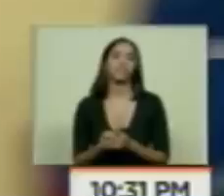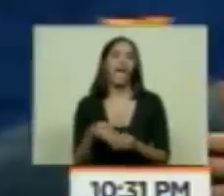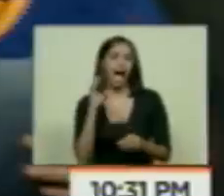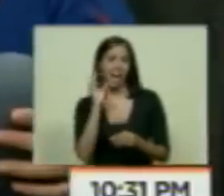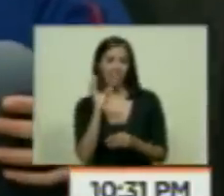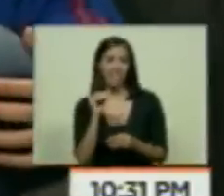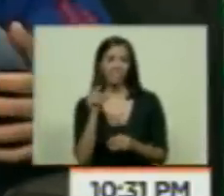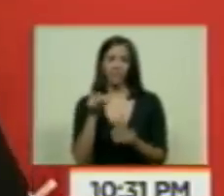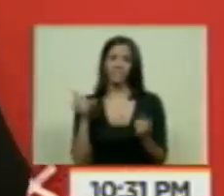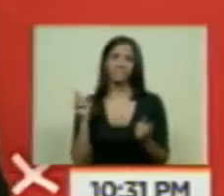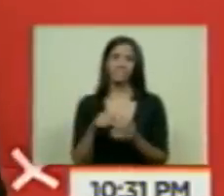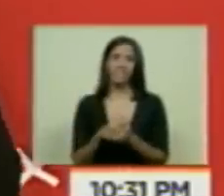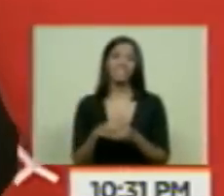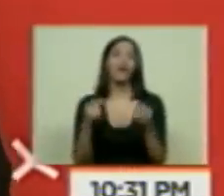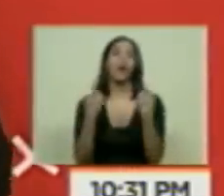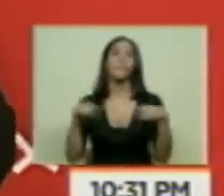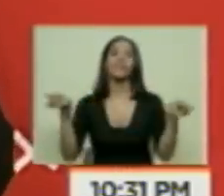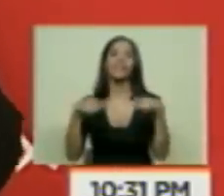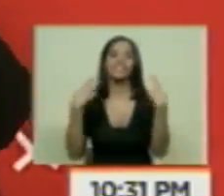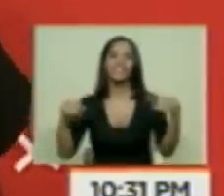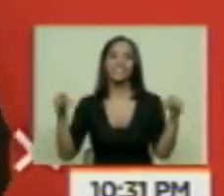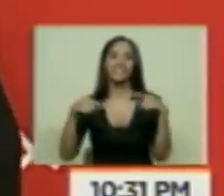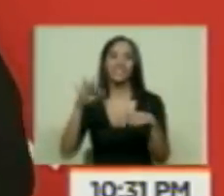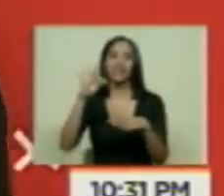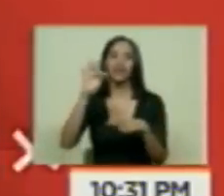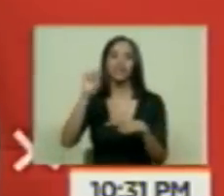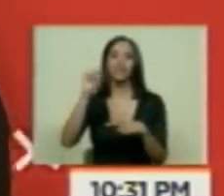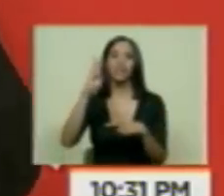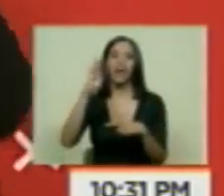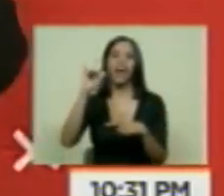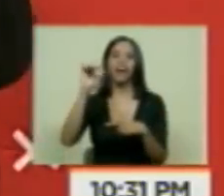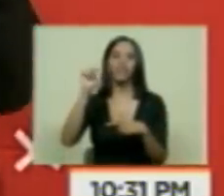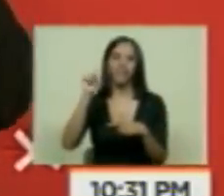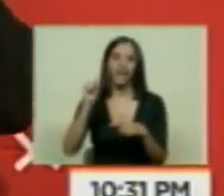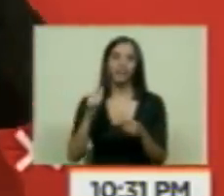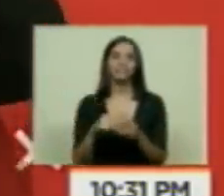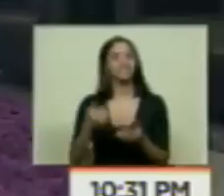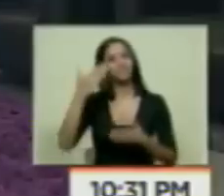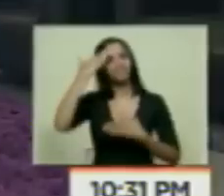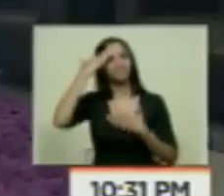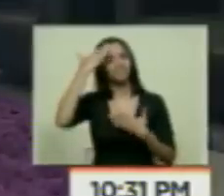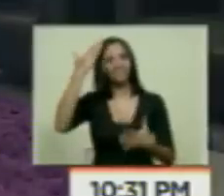por allá, está cumpliendo año hoy Fabio Sabarce. Se le mandamos.